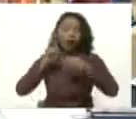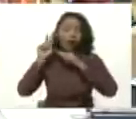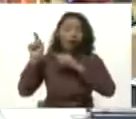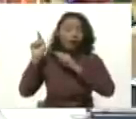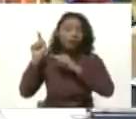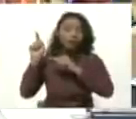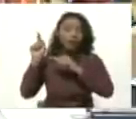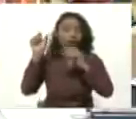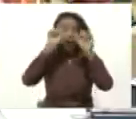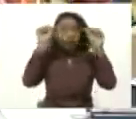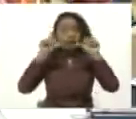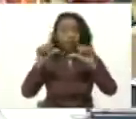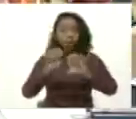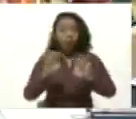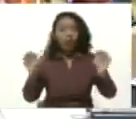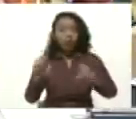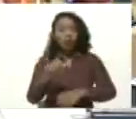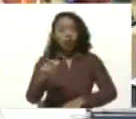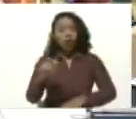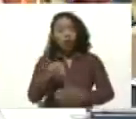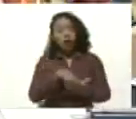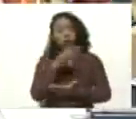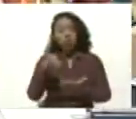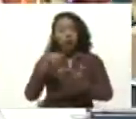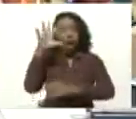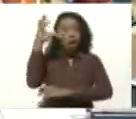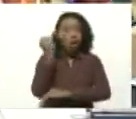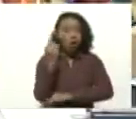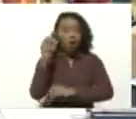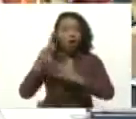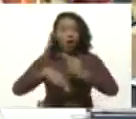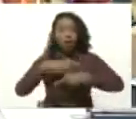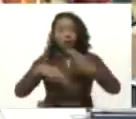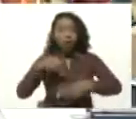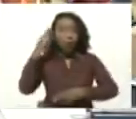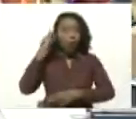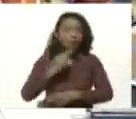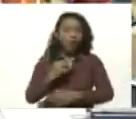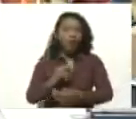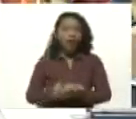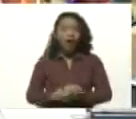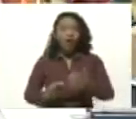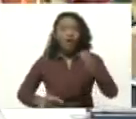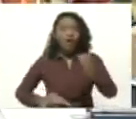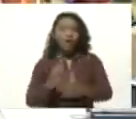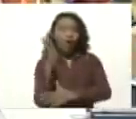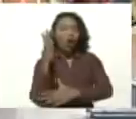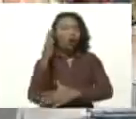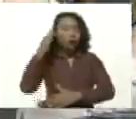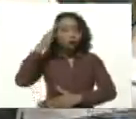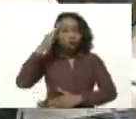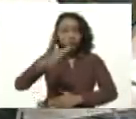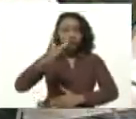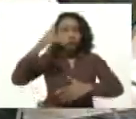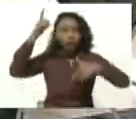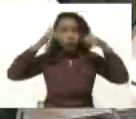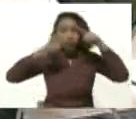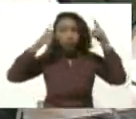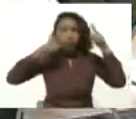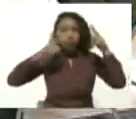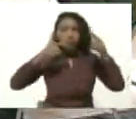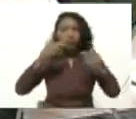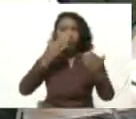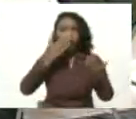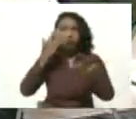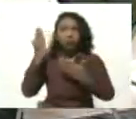sistema educativo nacional, logro de la revolución bolivariana fundada por el comandante Hugo Chávez